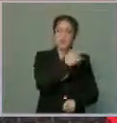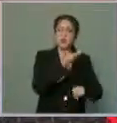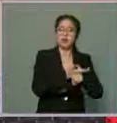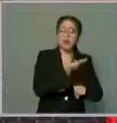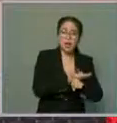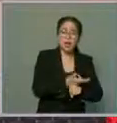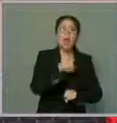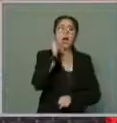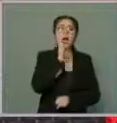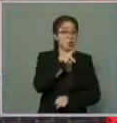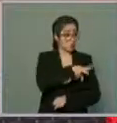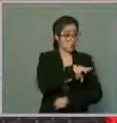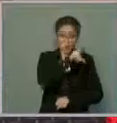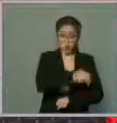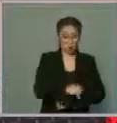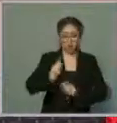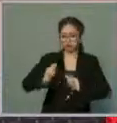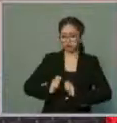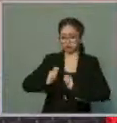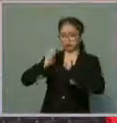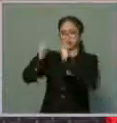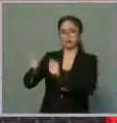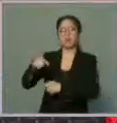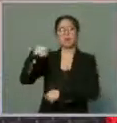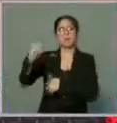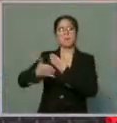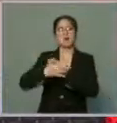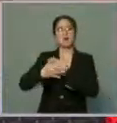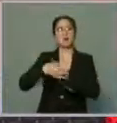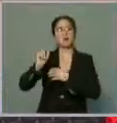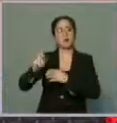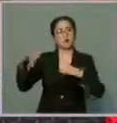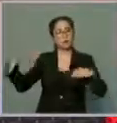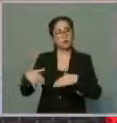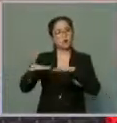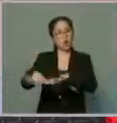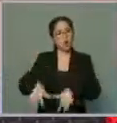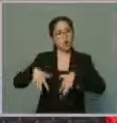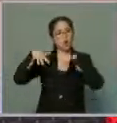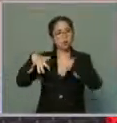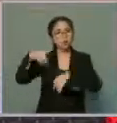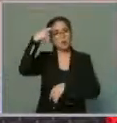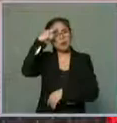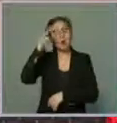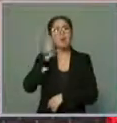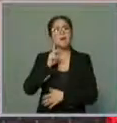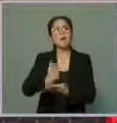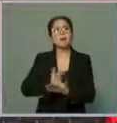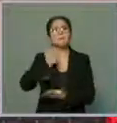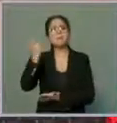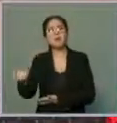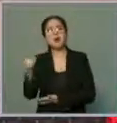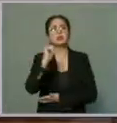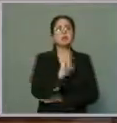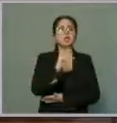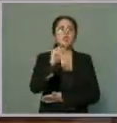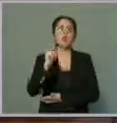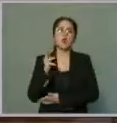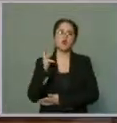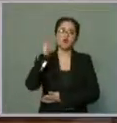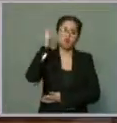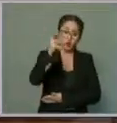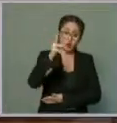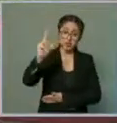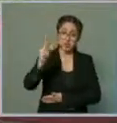la bolita al siguiente Congreso para que tome las decisiones sobre presupuesto en términos de largo plazo. No olvidemos que a partir del